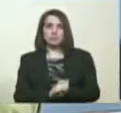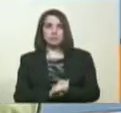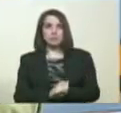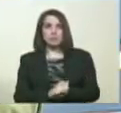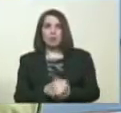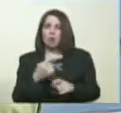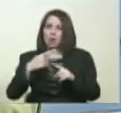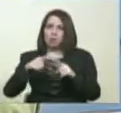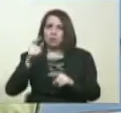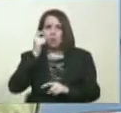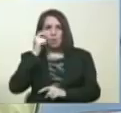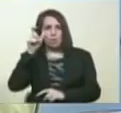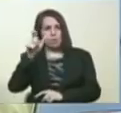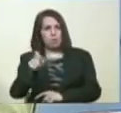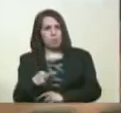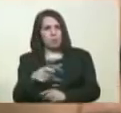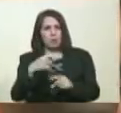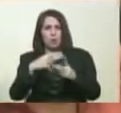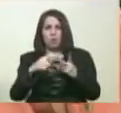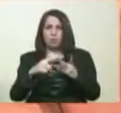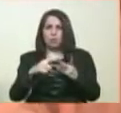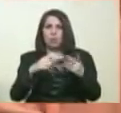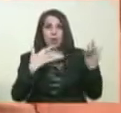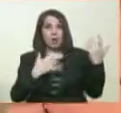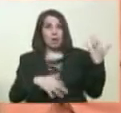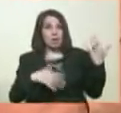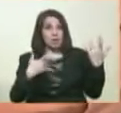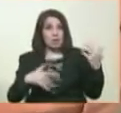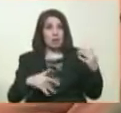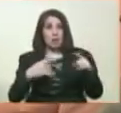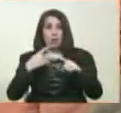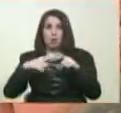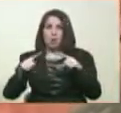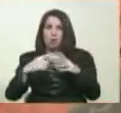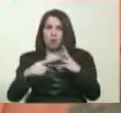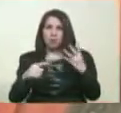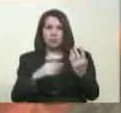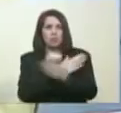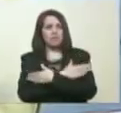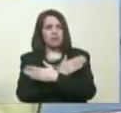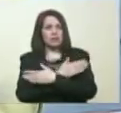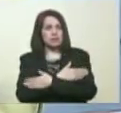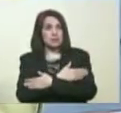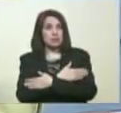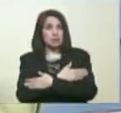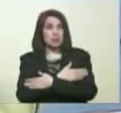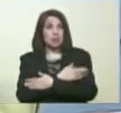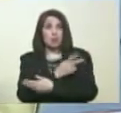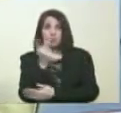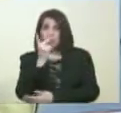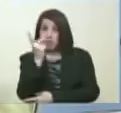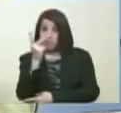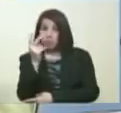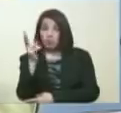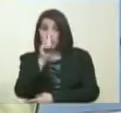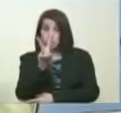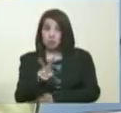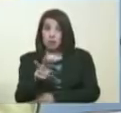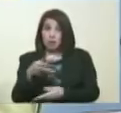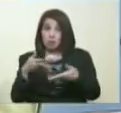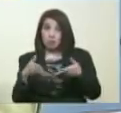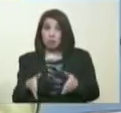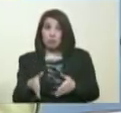Andrade, Alfredo Gutiérrez, en la guitarra y en la bandola, los felicito. Ustedes son venezolanos los dos.